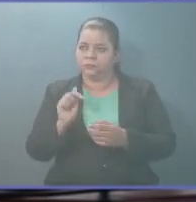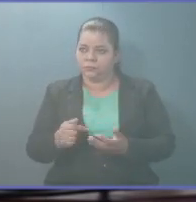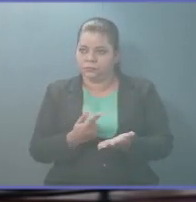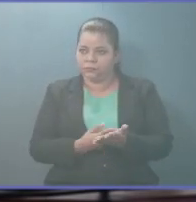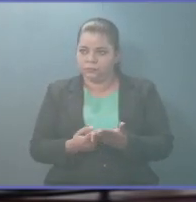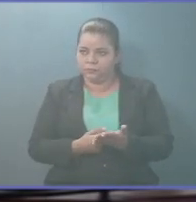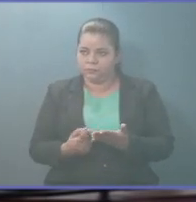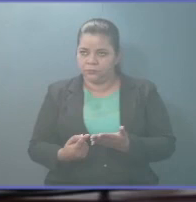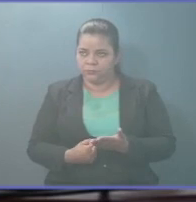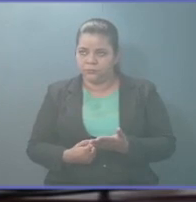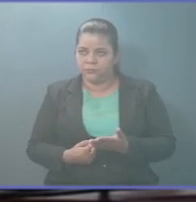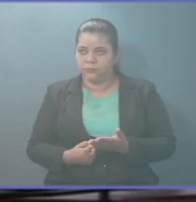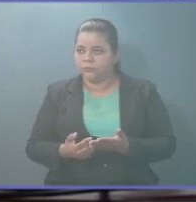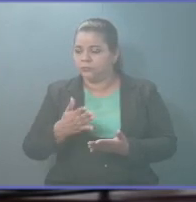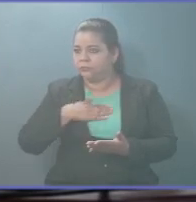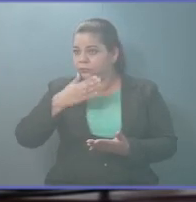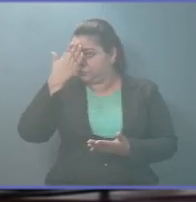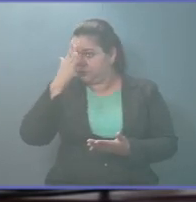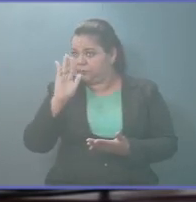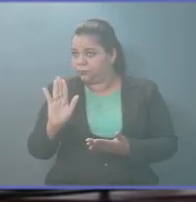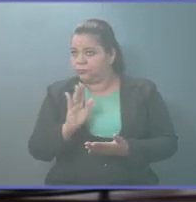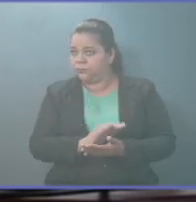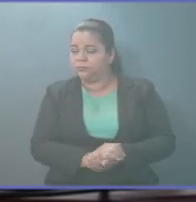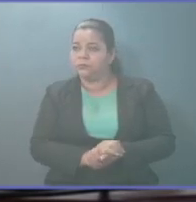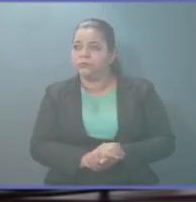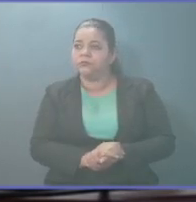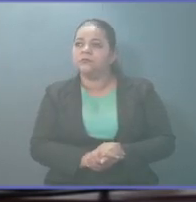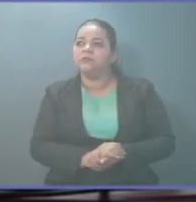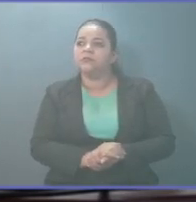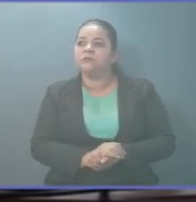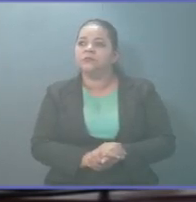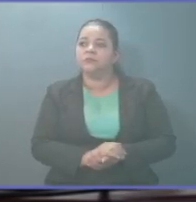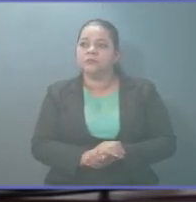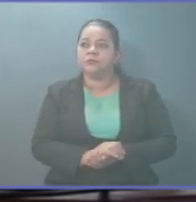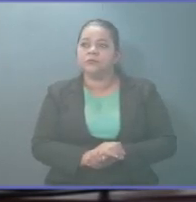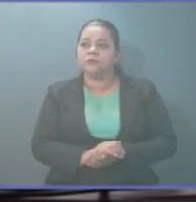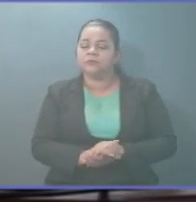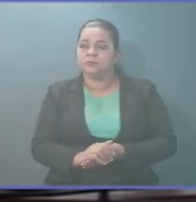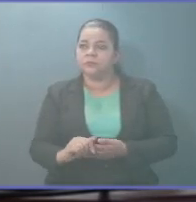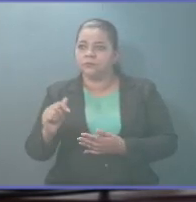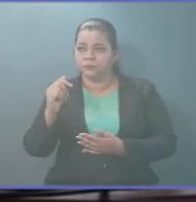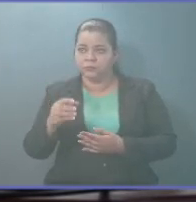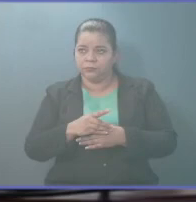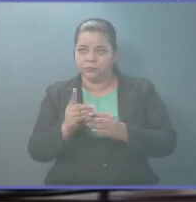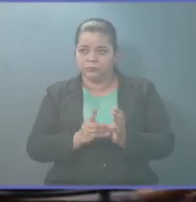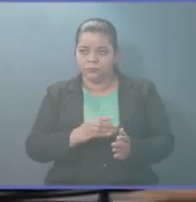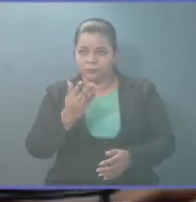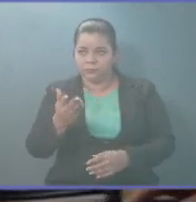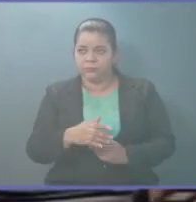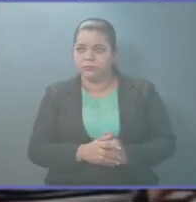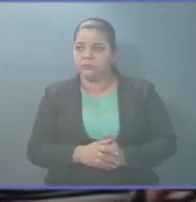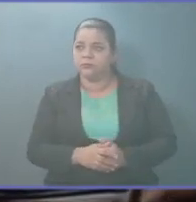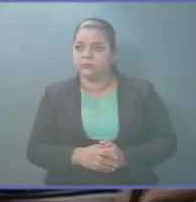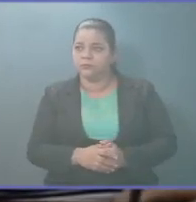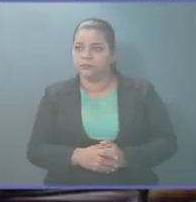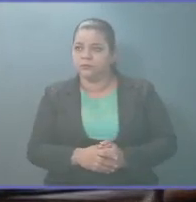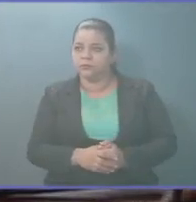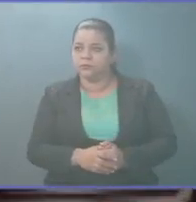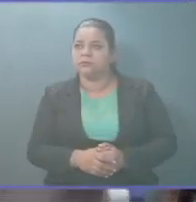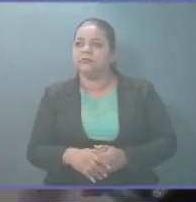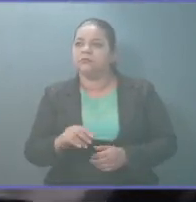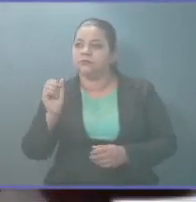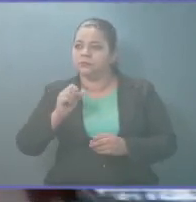por eso debe llevar el término de que es estimatoria, ¿verdad? Pero también lo que se le